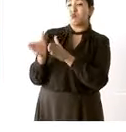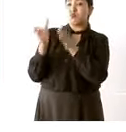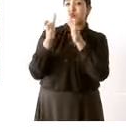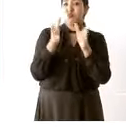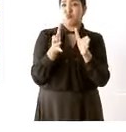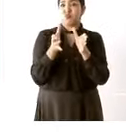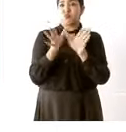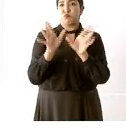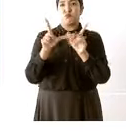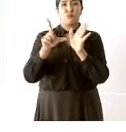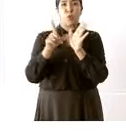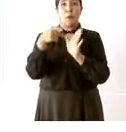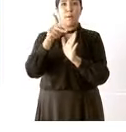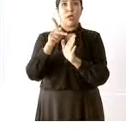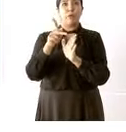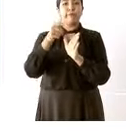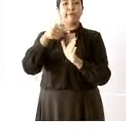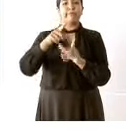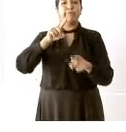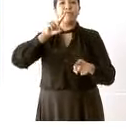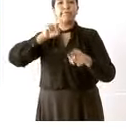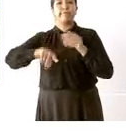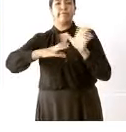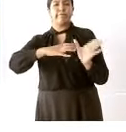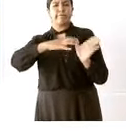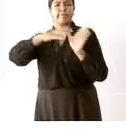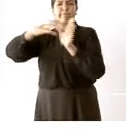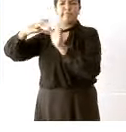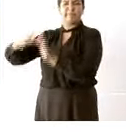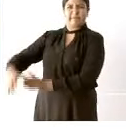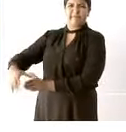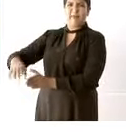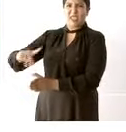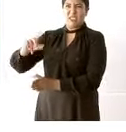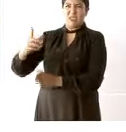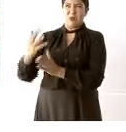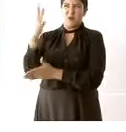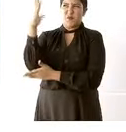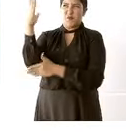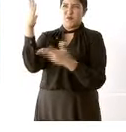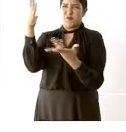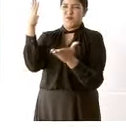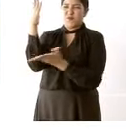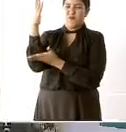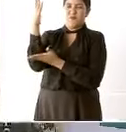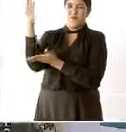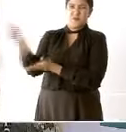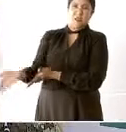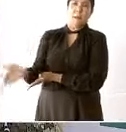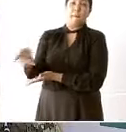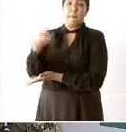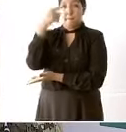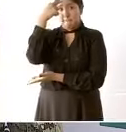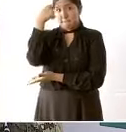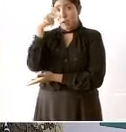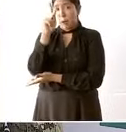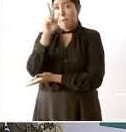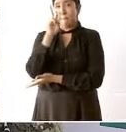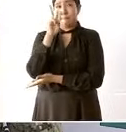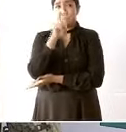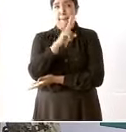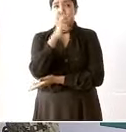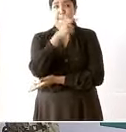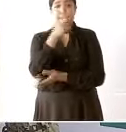espigón. Y la otra es también una terminal contenerizada que también se tiene que hacer